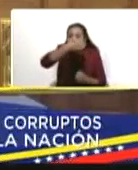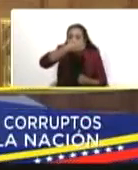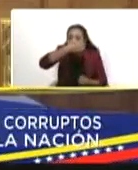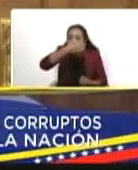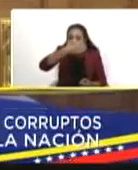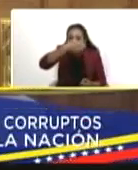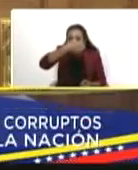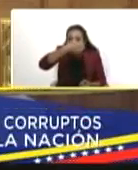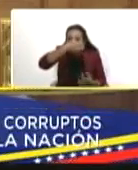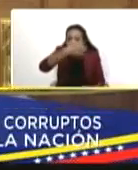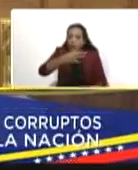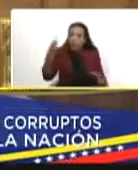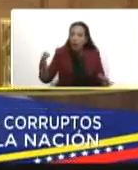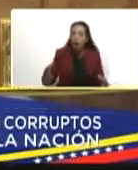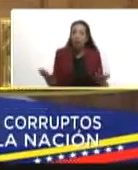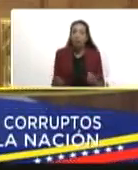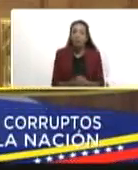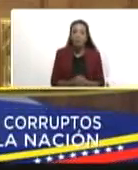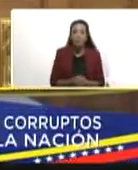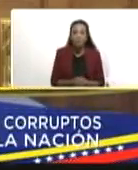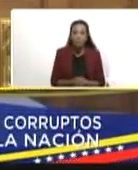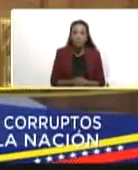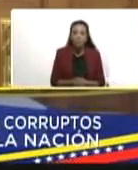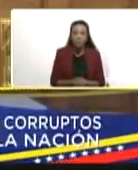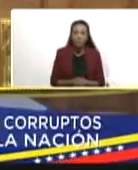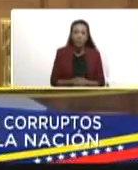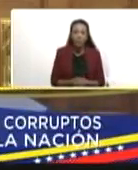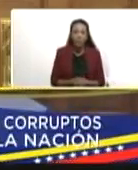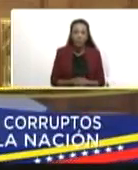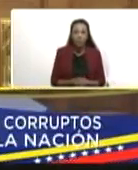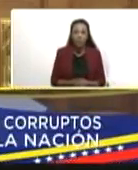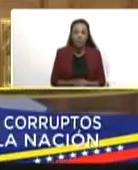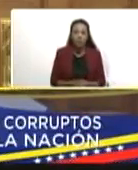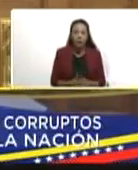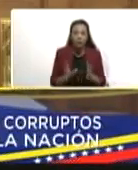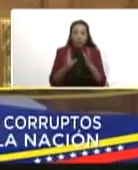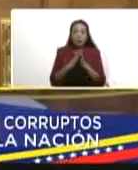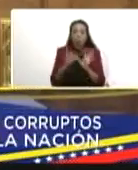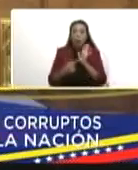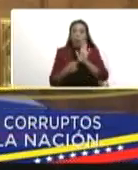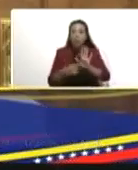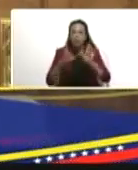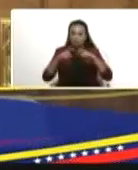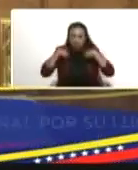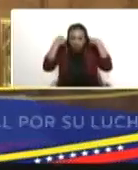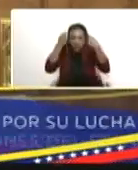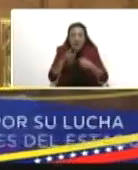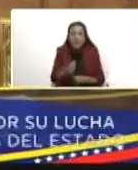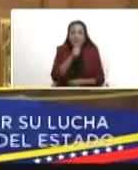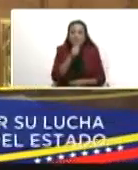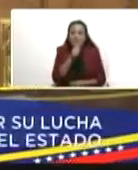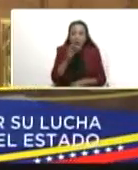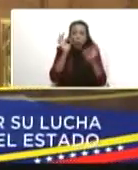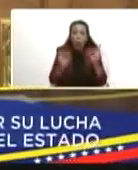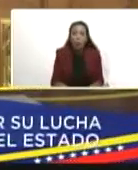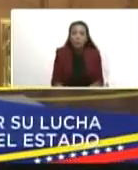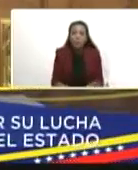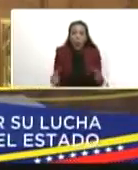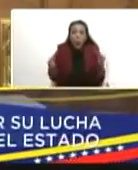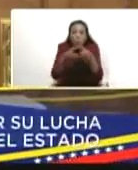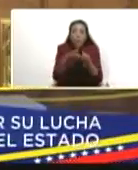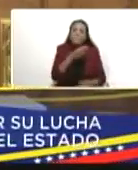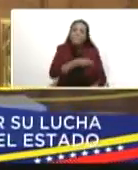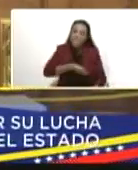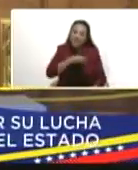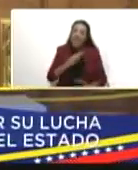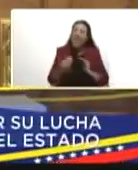al revés si algo quedado demostrado es que hay una inmensa reserva moral